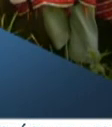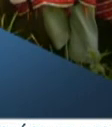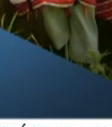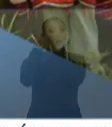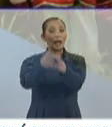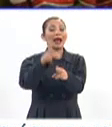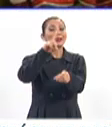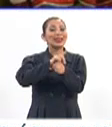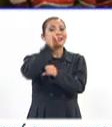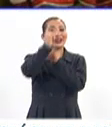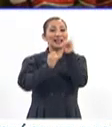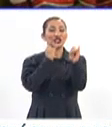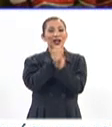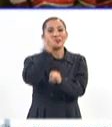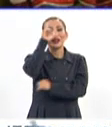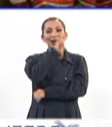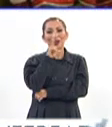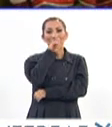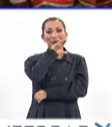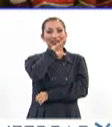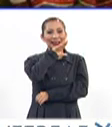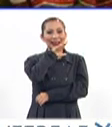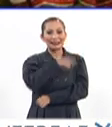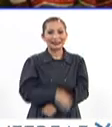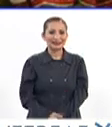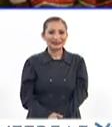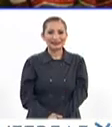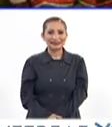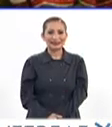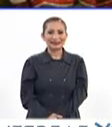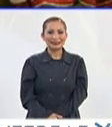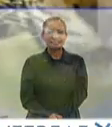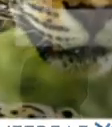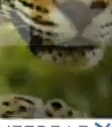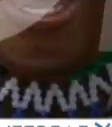Hoy se conmemora el Día Internacional de la Lengua Materna.